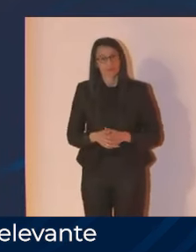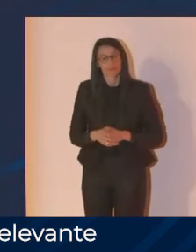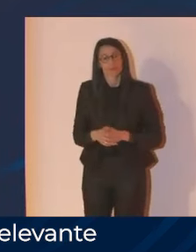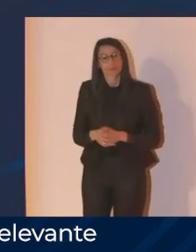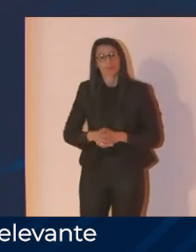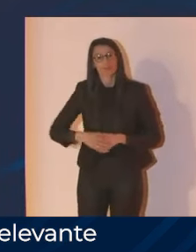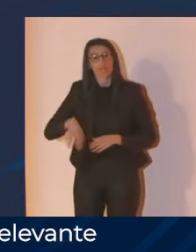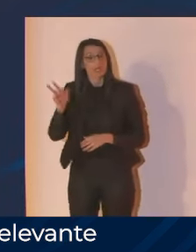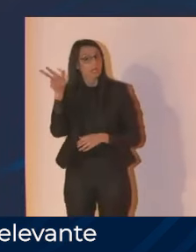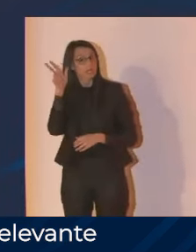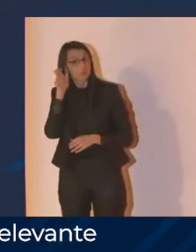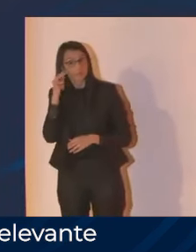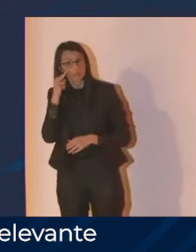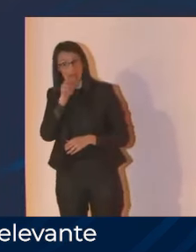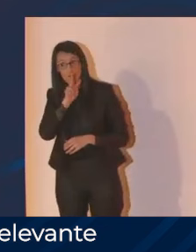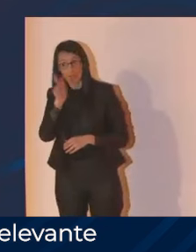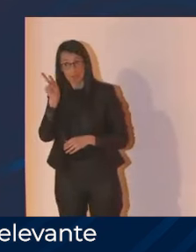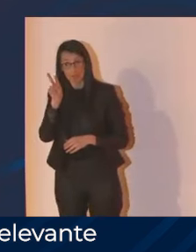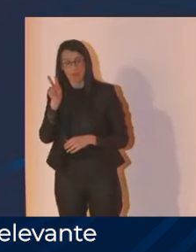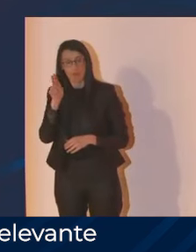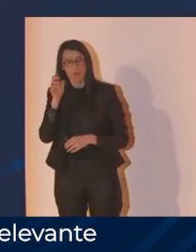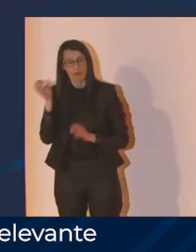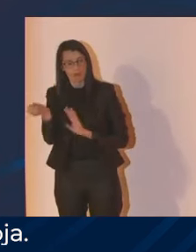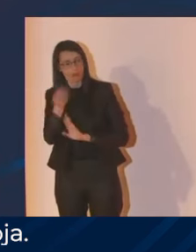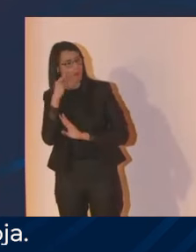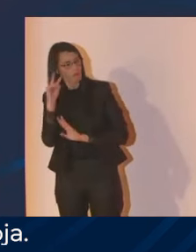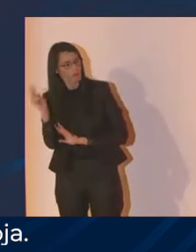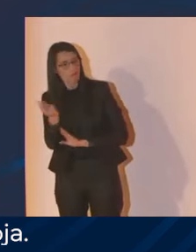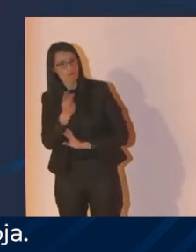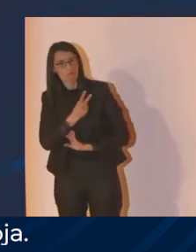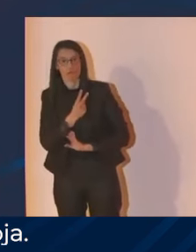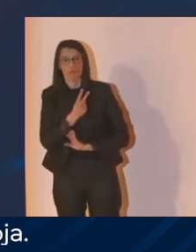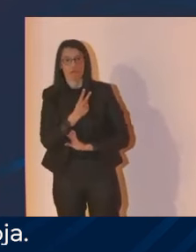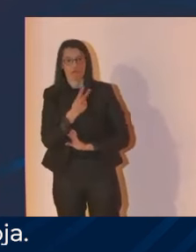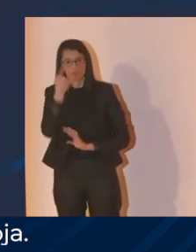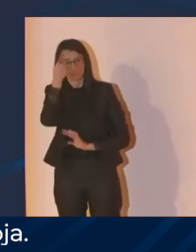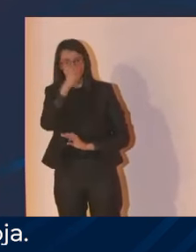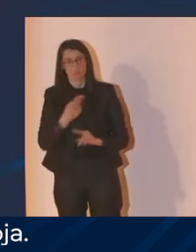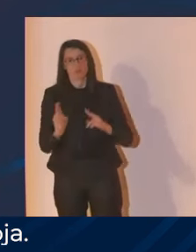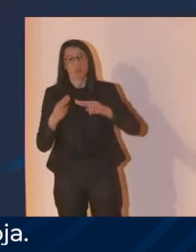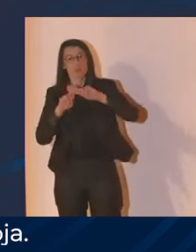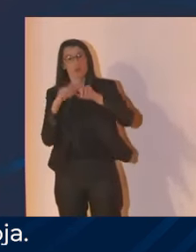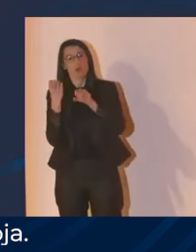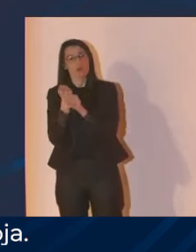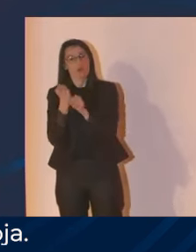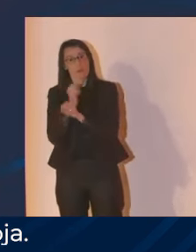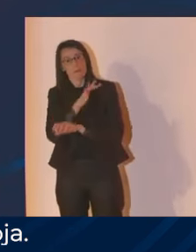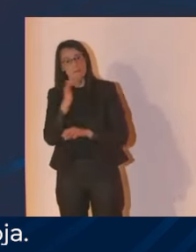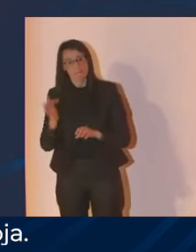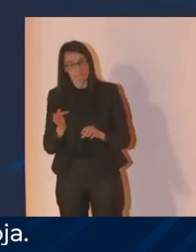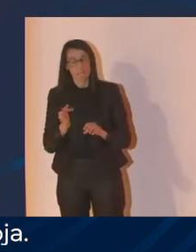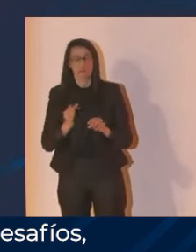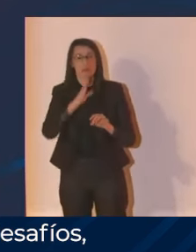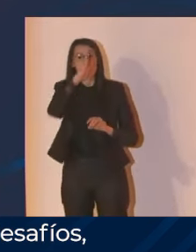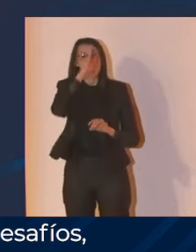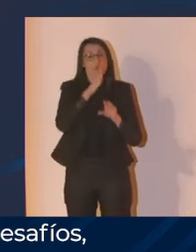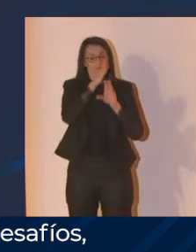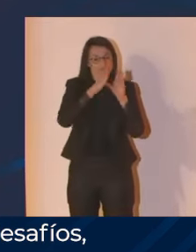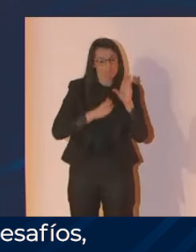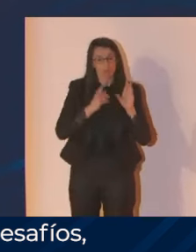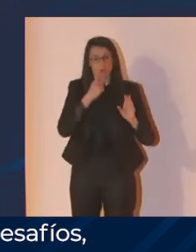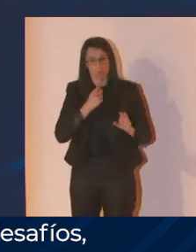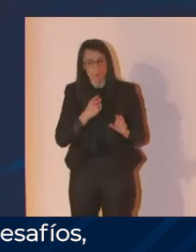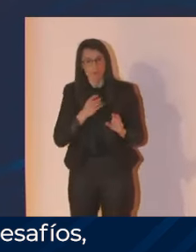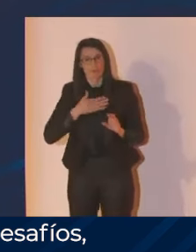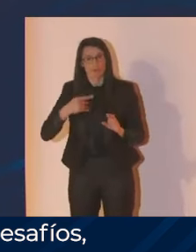escuchar y de ver da una idea de lo relevante que es la labor de la Cruz Roja y de la Media Luna Roja. No